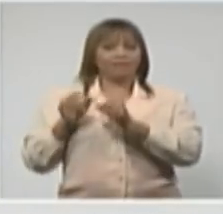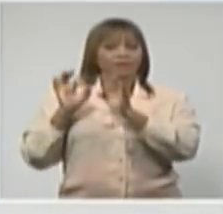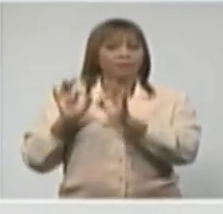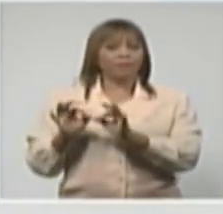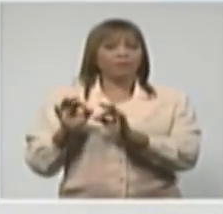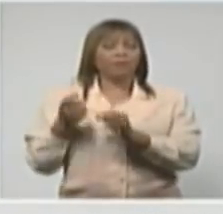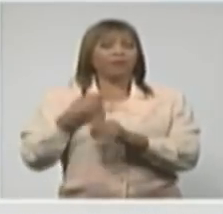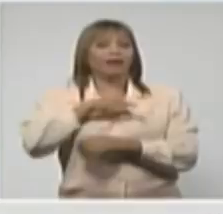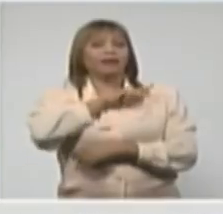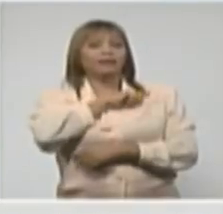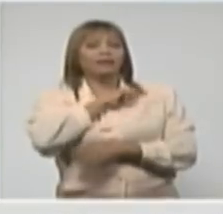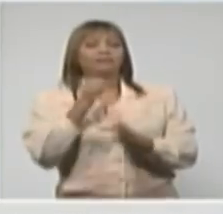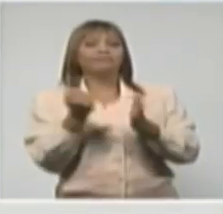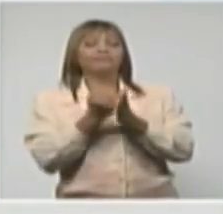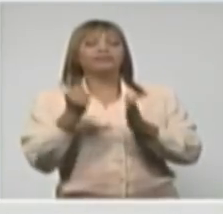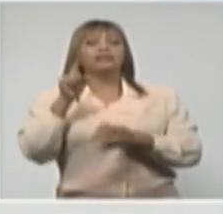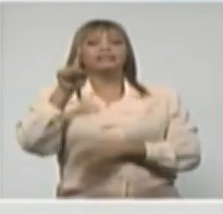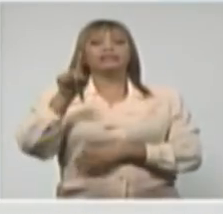diagnosticaron